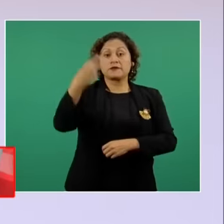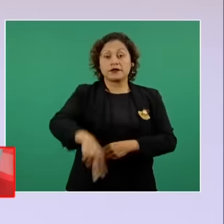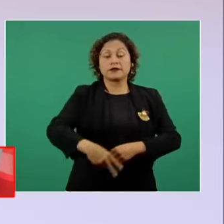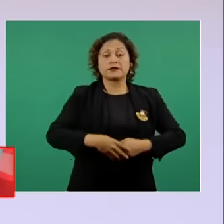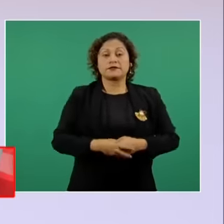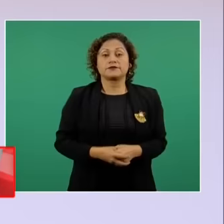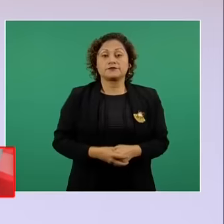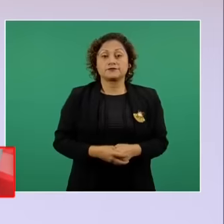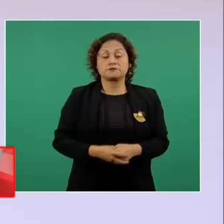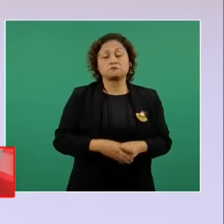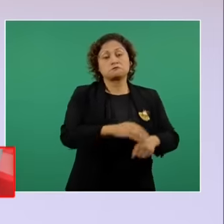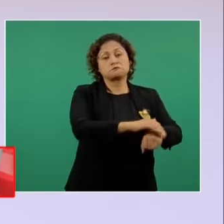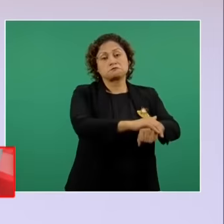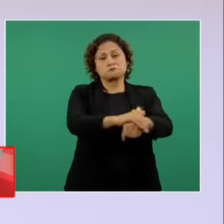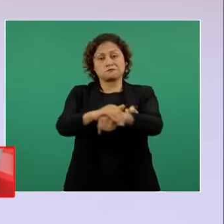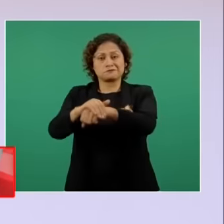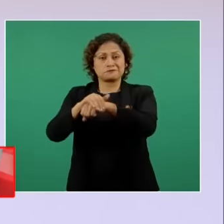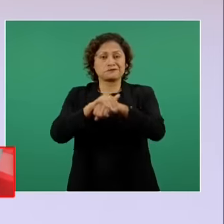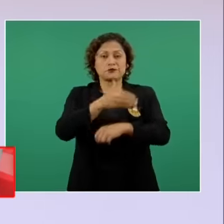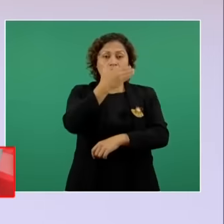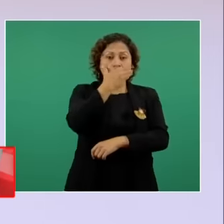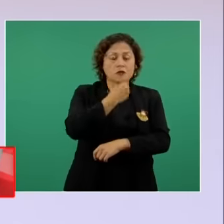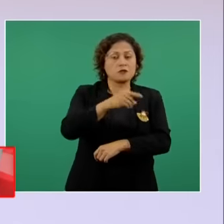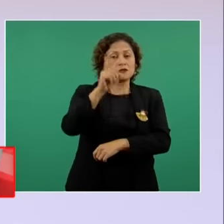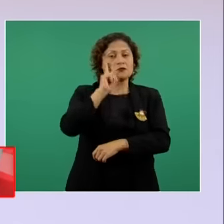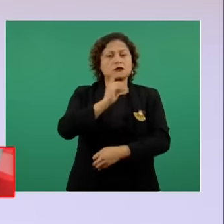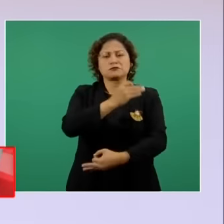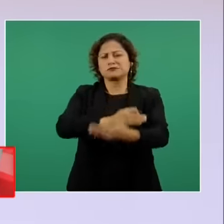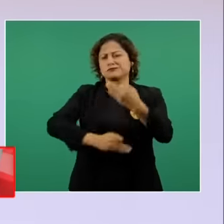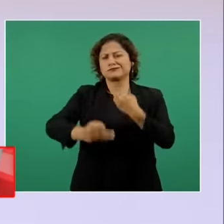amigas, amigos todos,